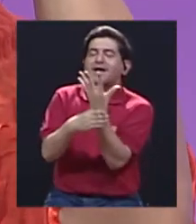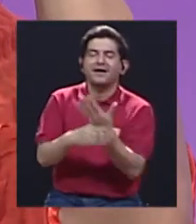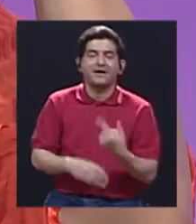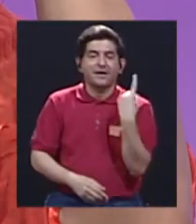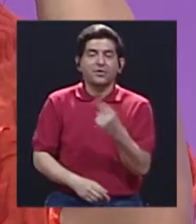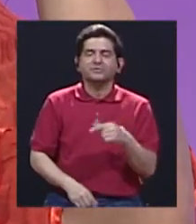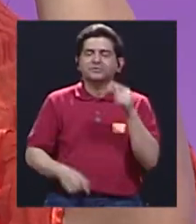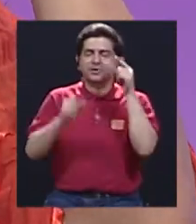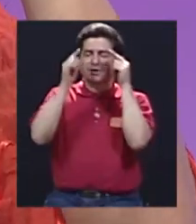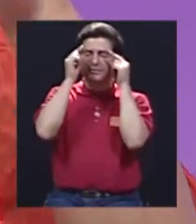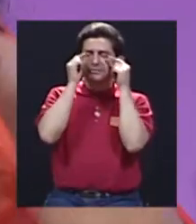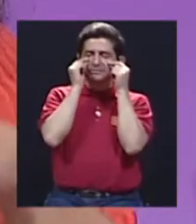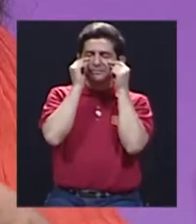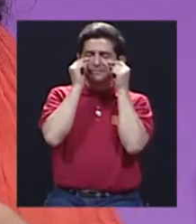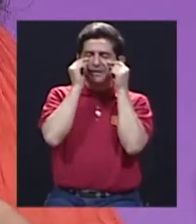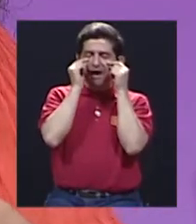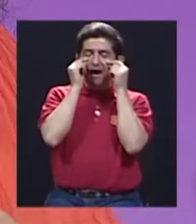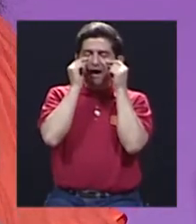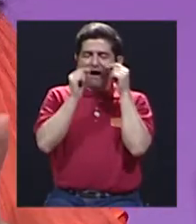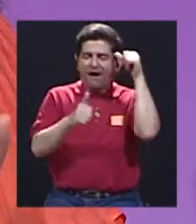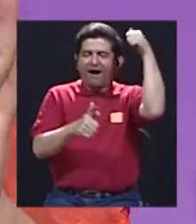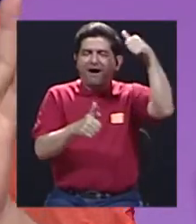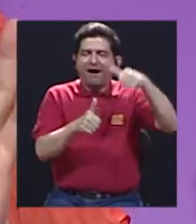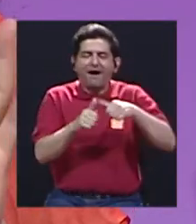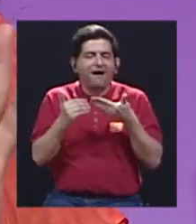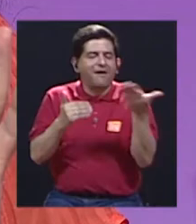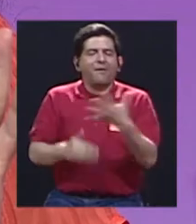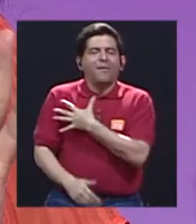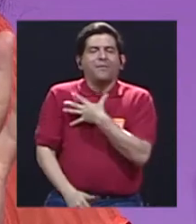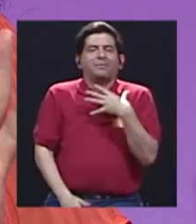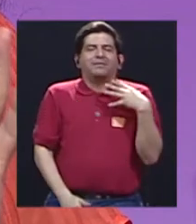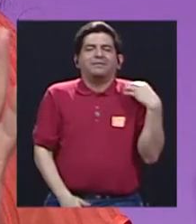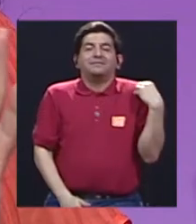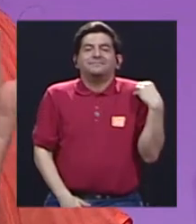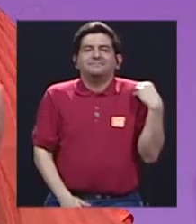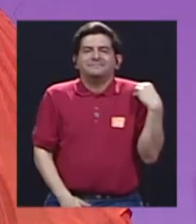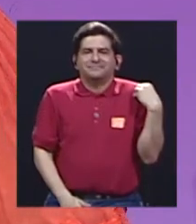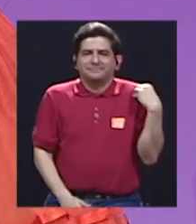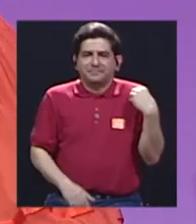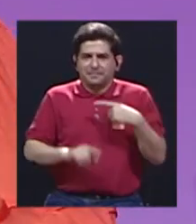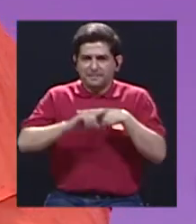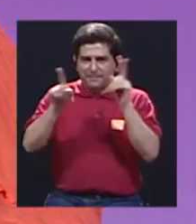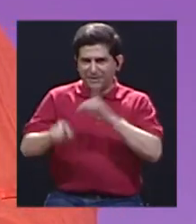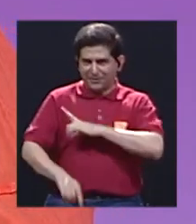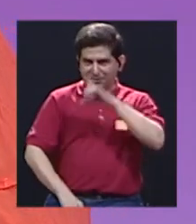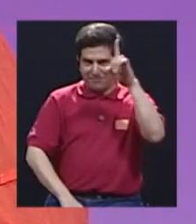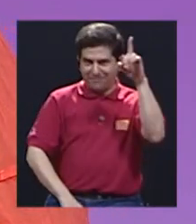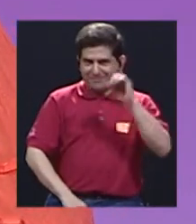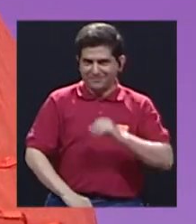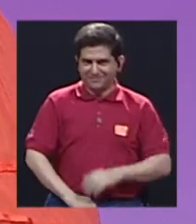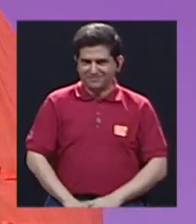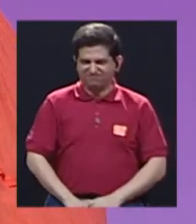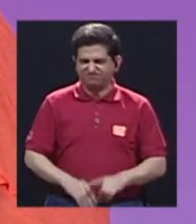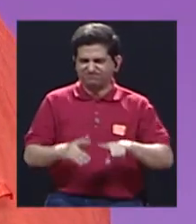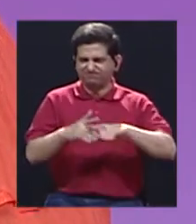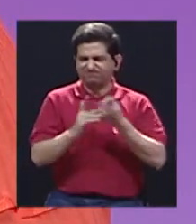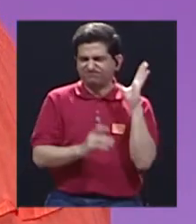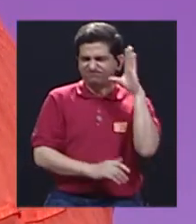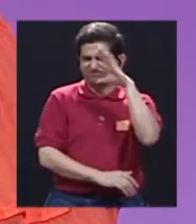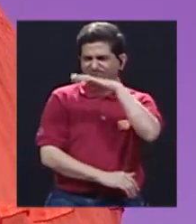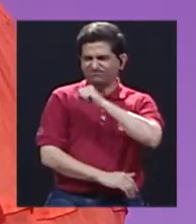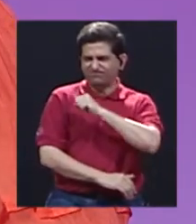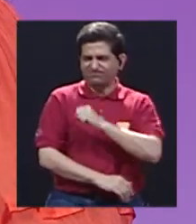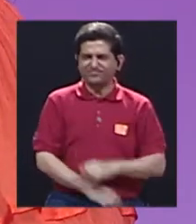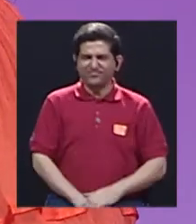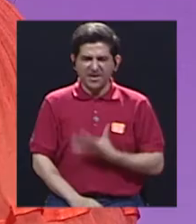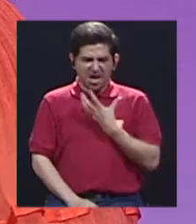con sólo cerrar sus ojos poder traer al presente aquello que más le había gustado pero dios empezó a notar que